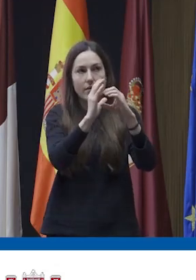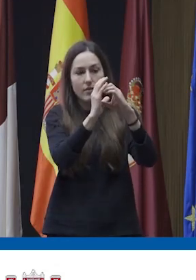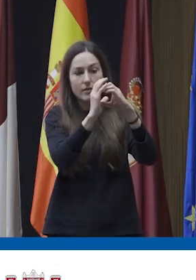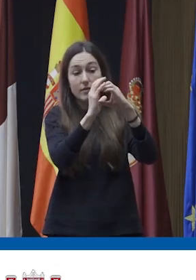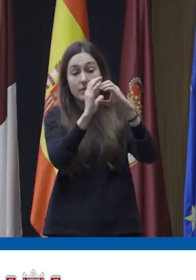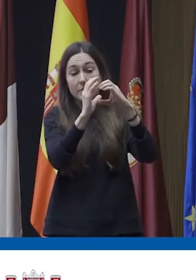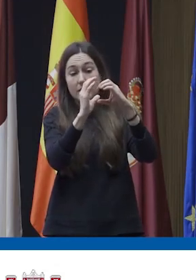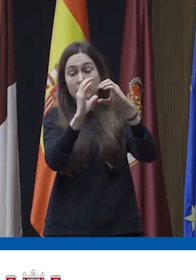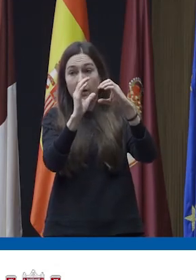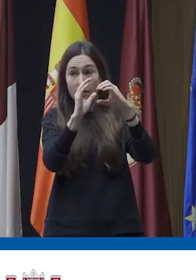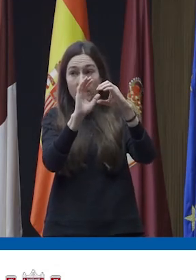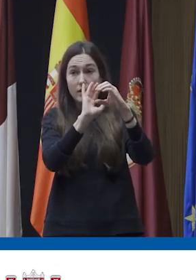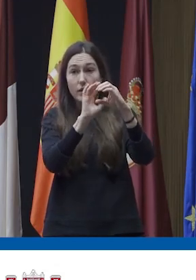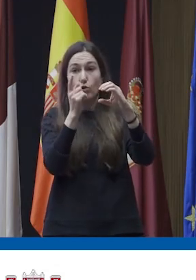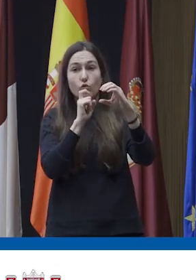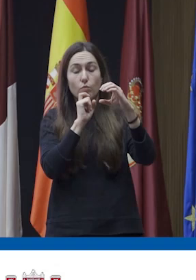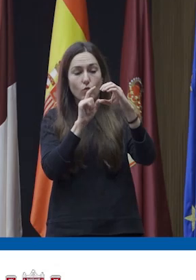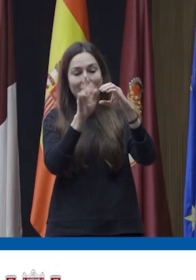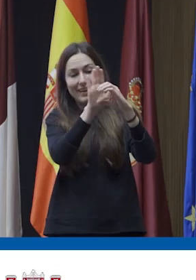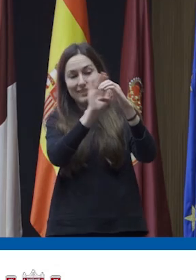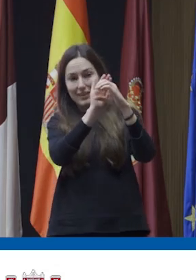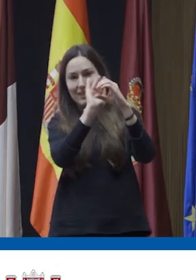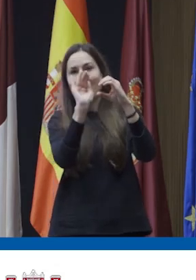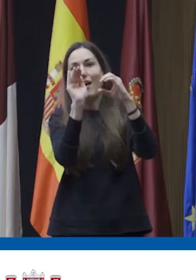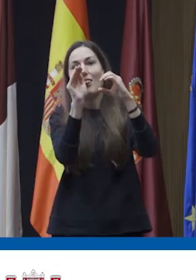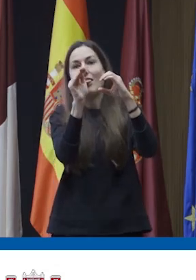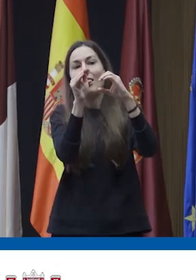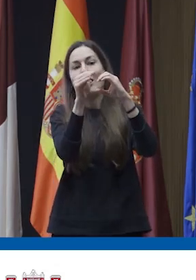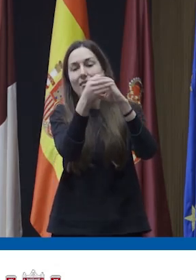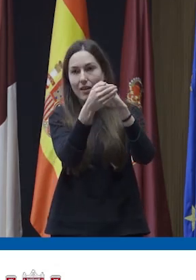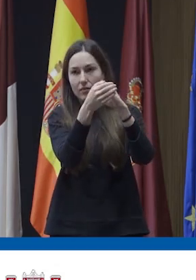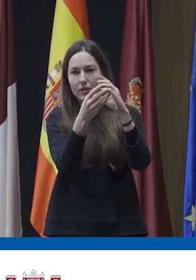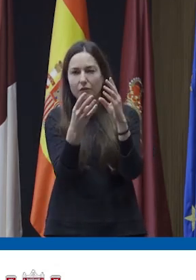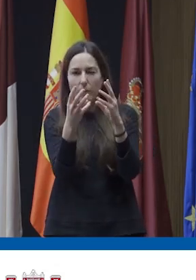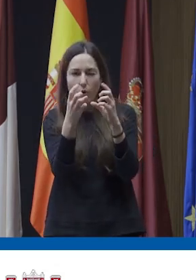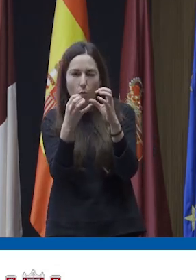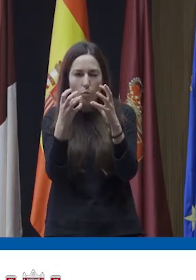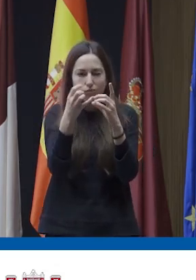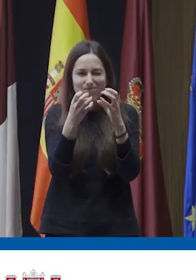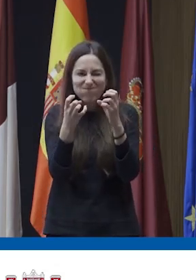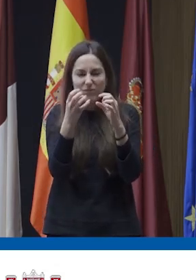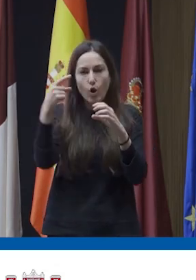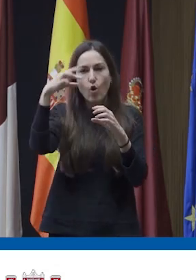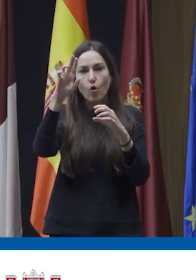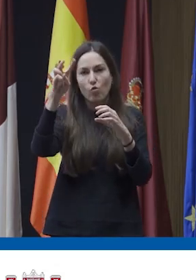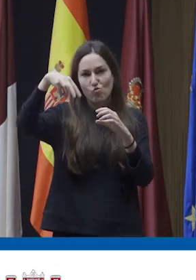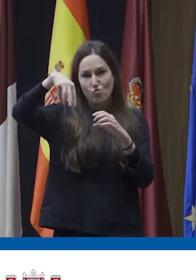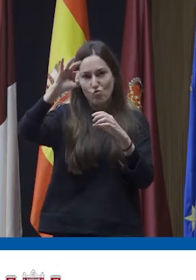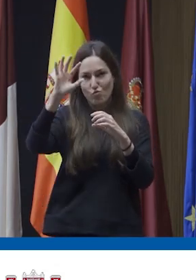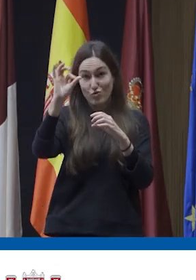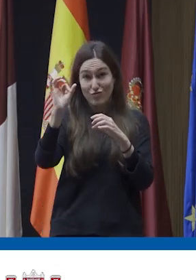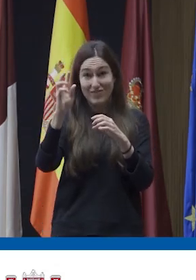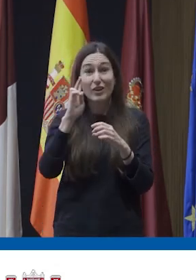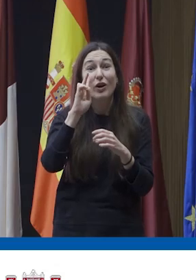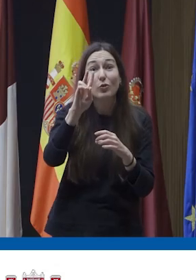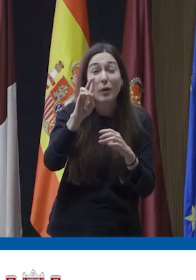separando de la parte de detrás hacia adelante, ¿vale? Y colapsa el gel. Entonces, ese gel forma grumos. Entonces, esos grumos son los que nosotros vemos que